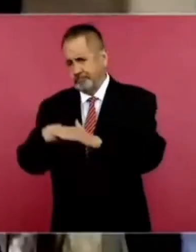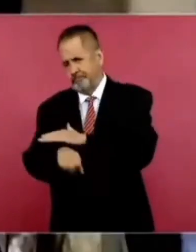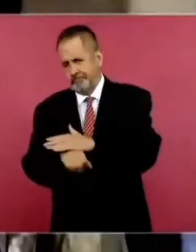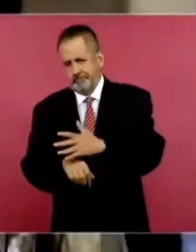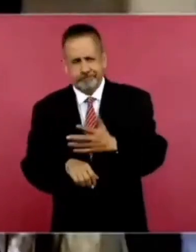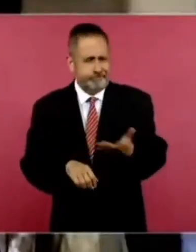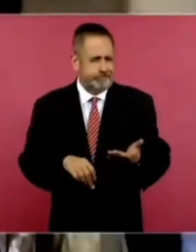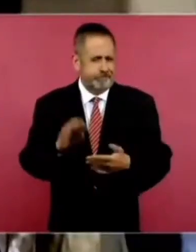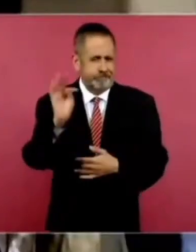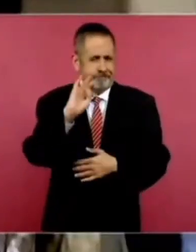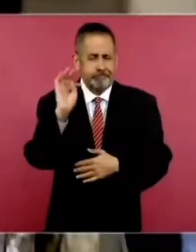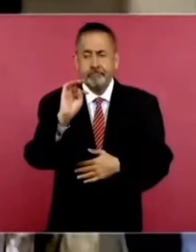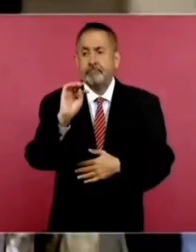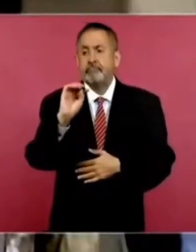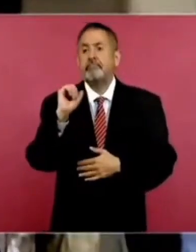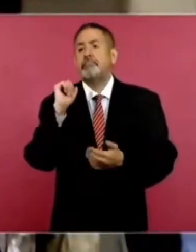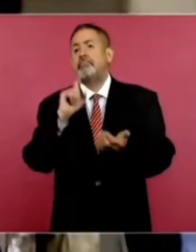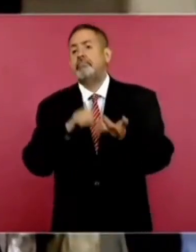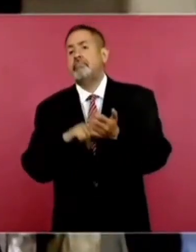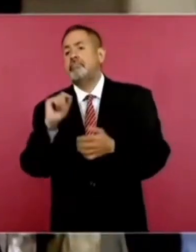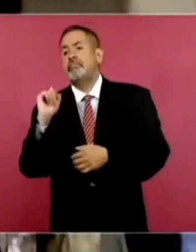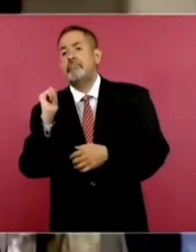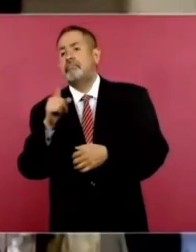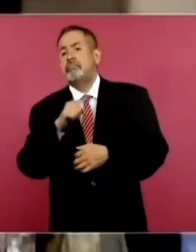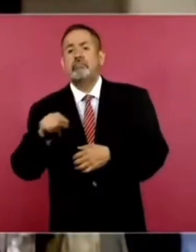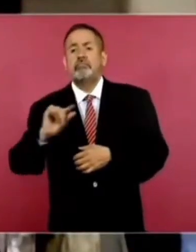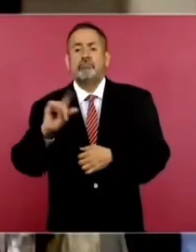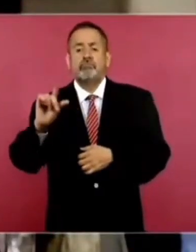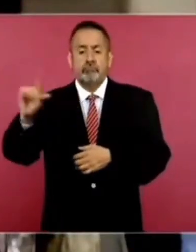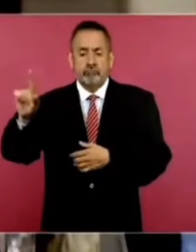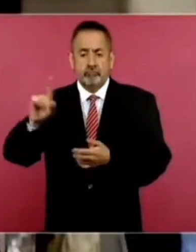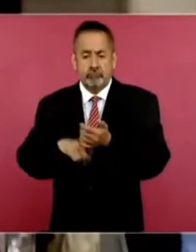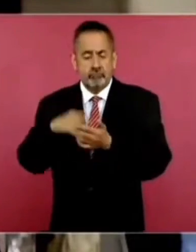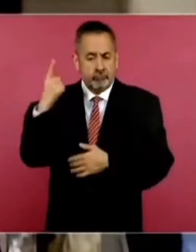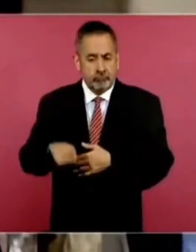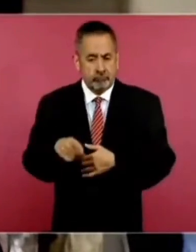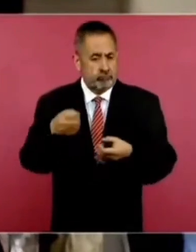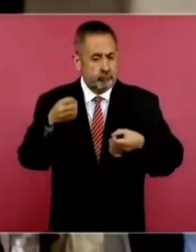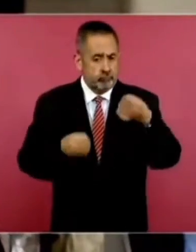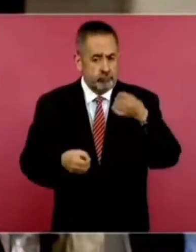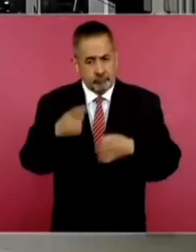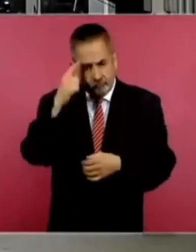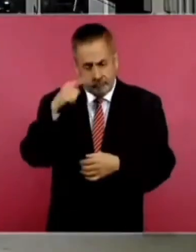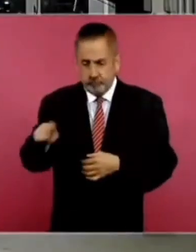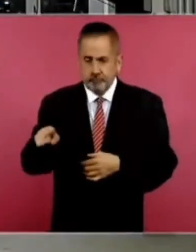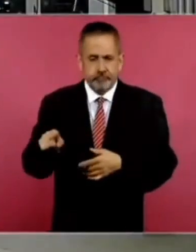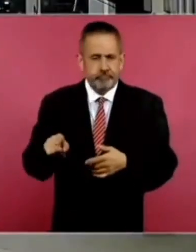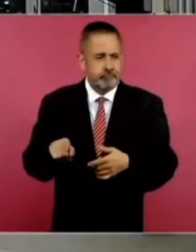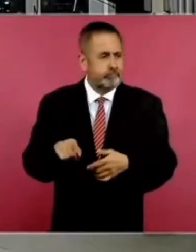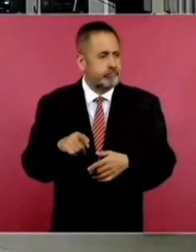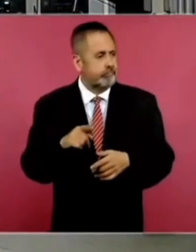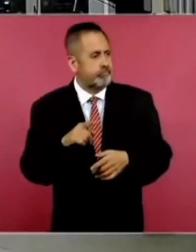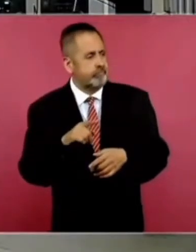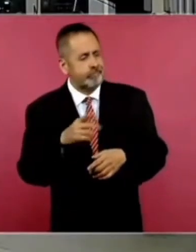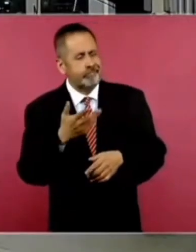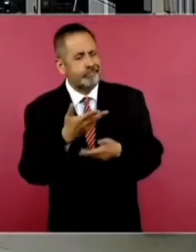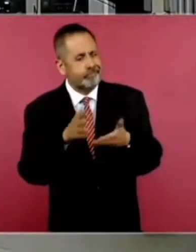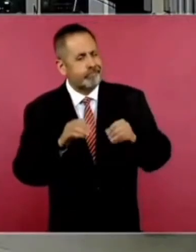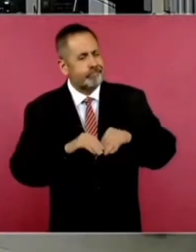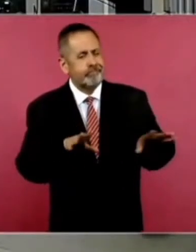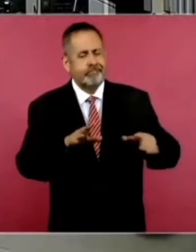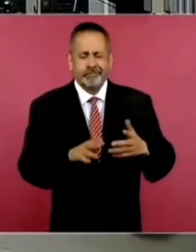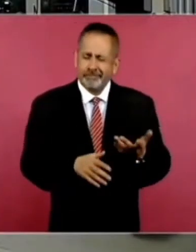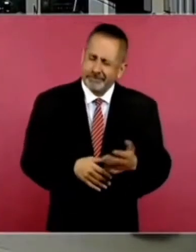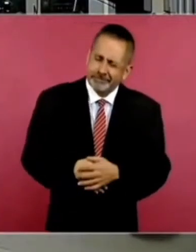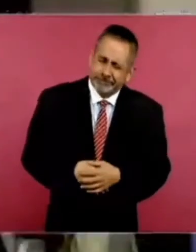de sus funcionarios desacataba alguna orden de jueces para liberar delincuentes. Esto podría